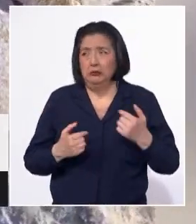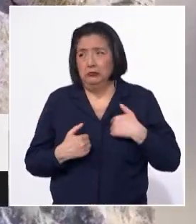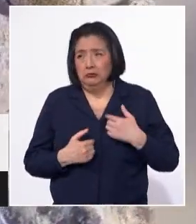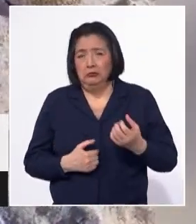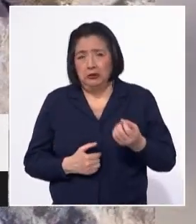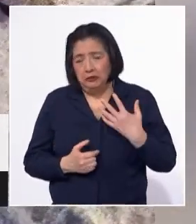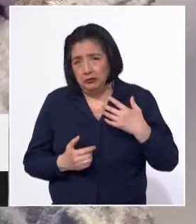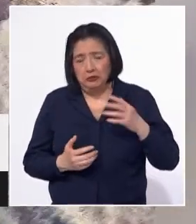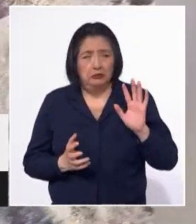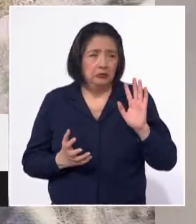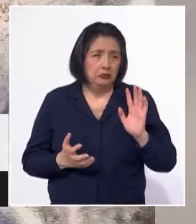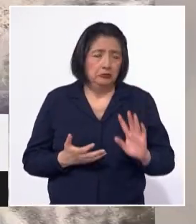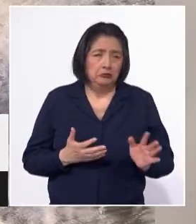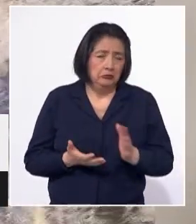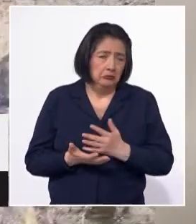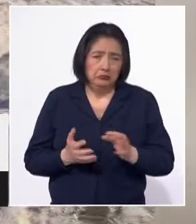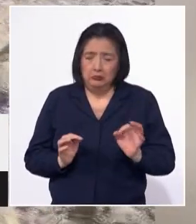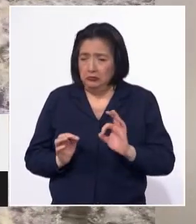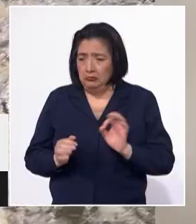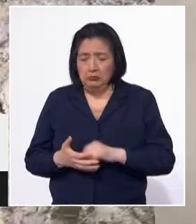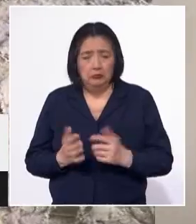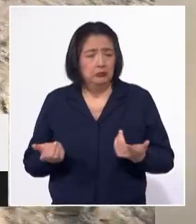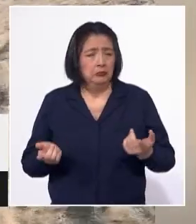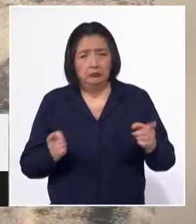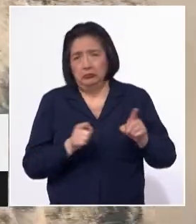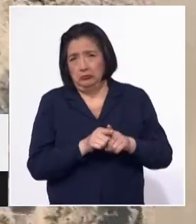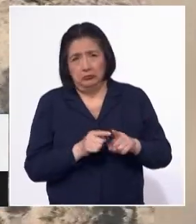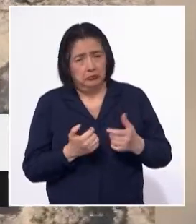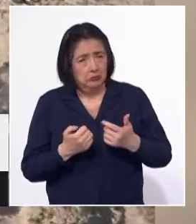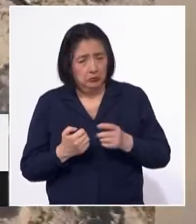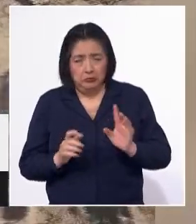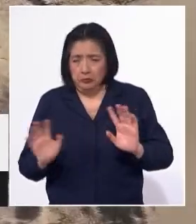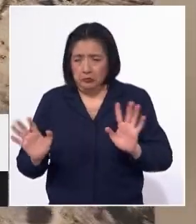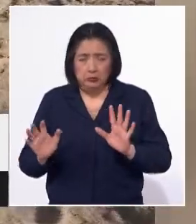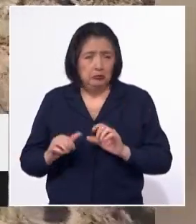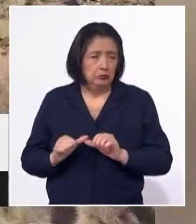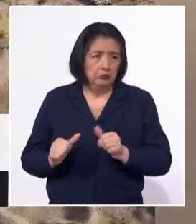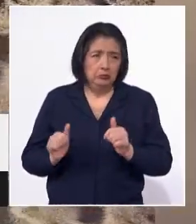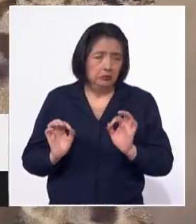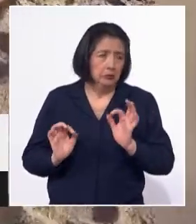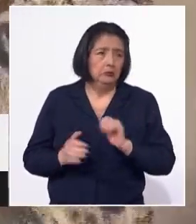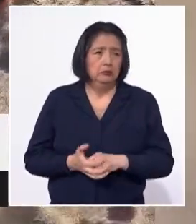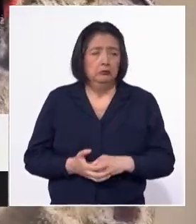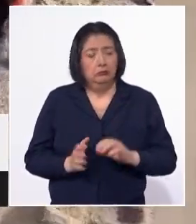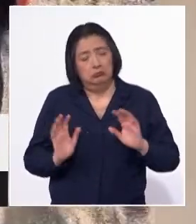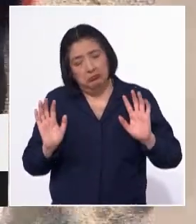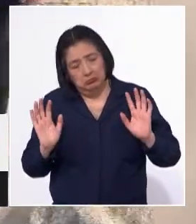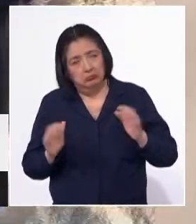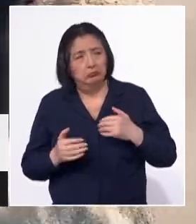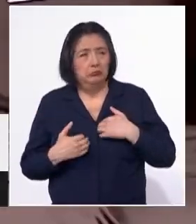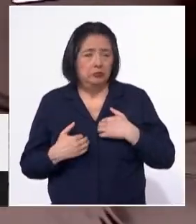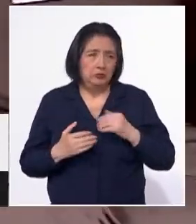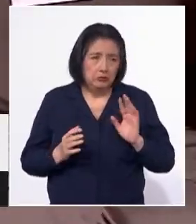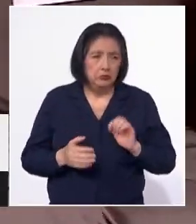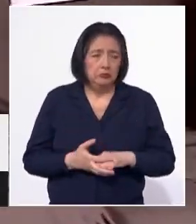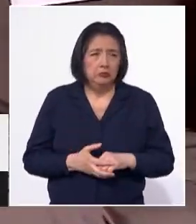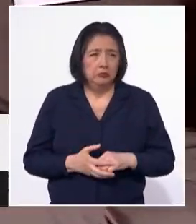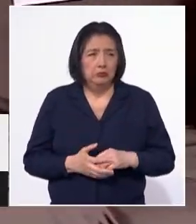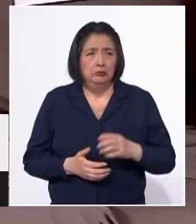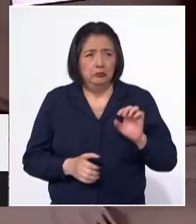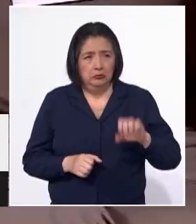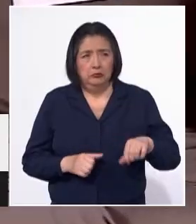dice, nuestra relación no sigue bien, me dice. Entonces yo voy a